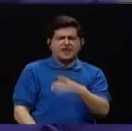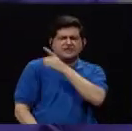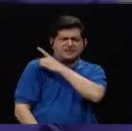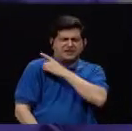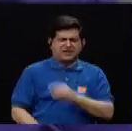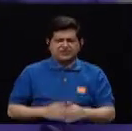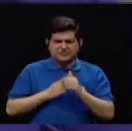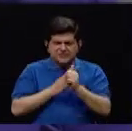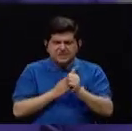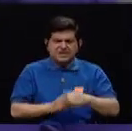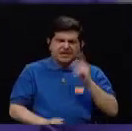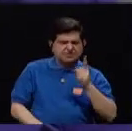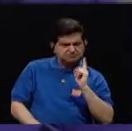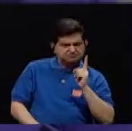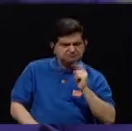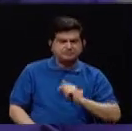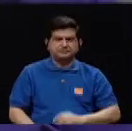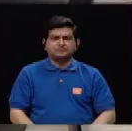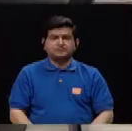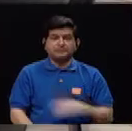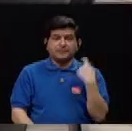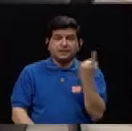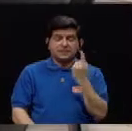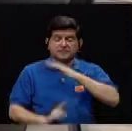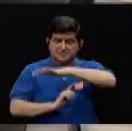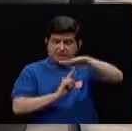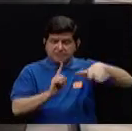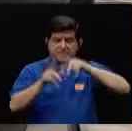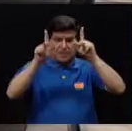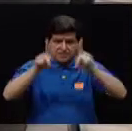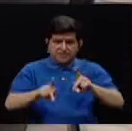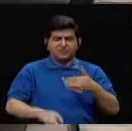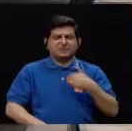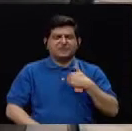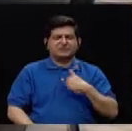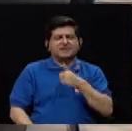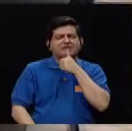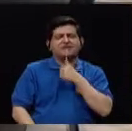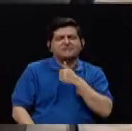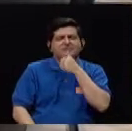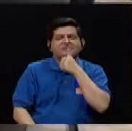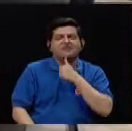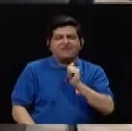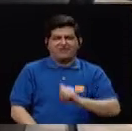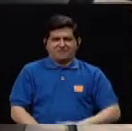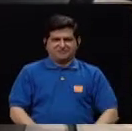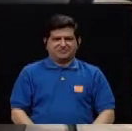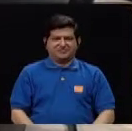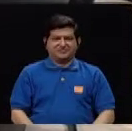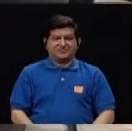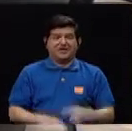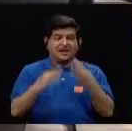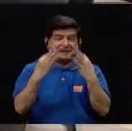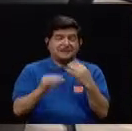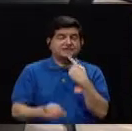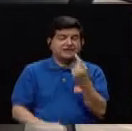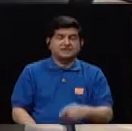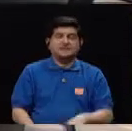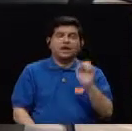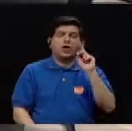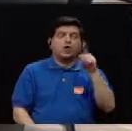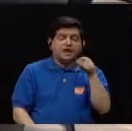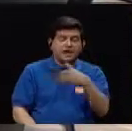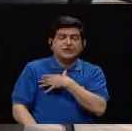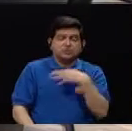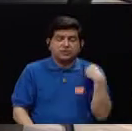una guía o un jalón de orejas y siempre me he rodeado de gente como que me tiene esa tolerancia como para decirme, ok,